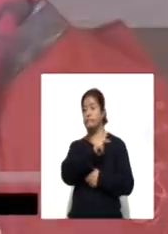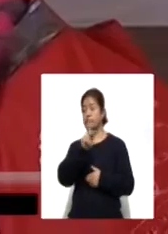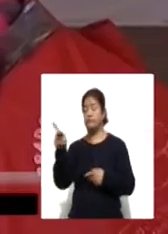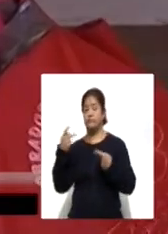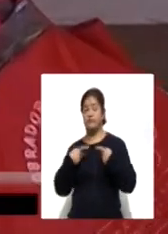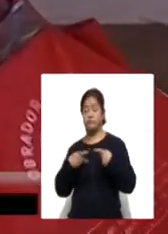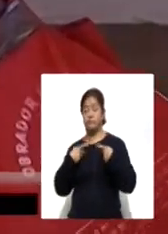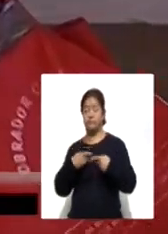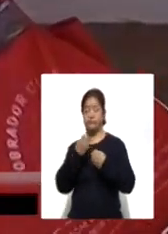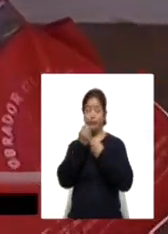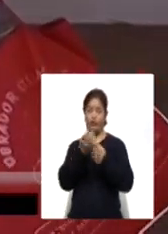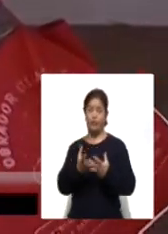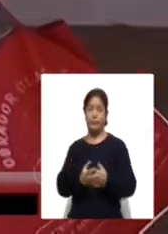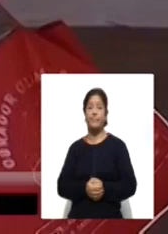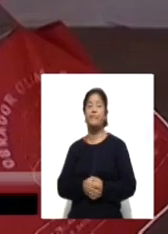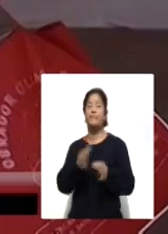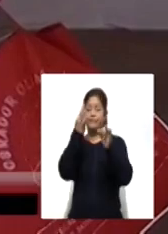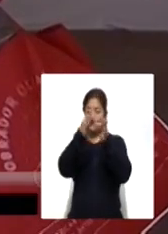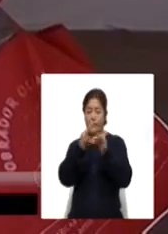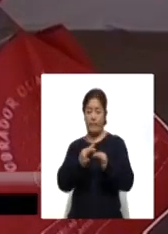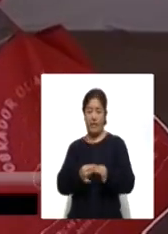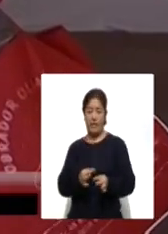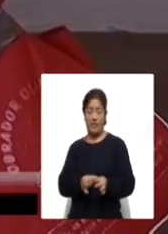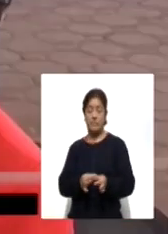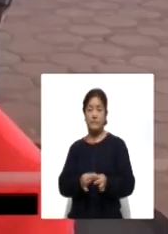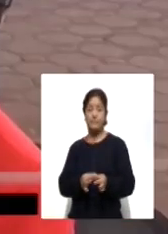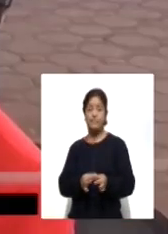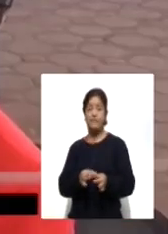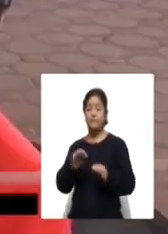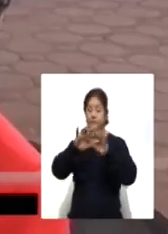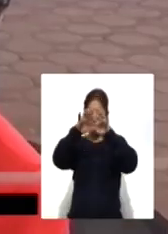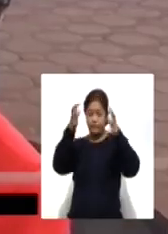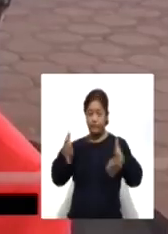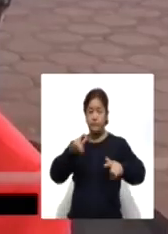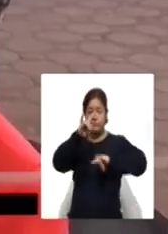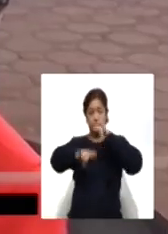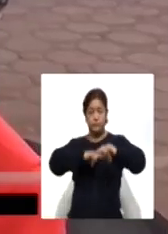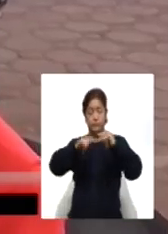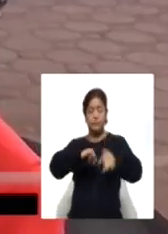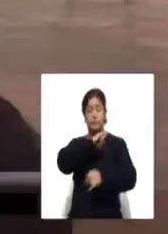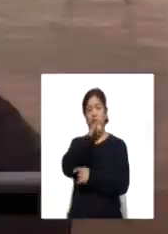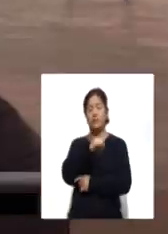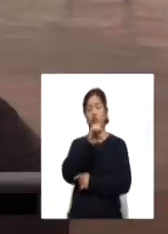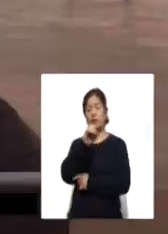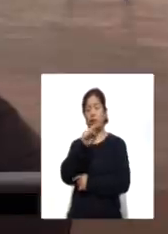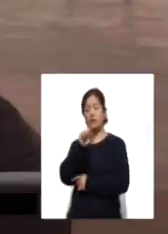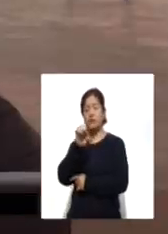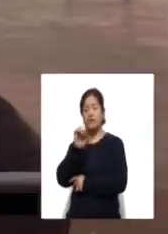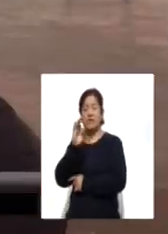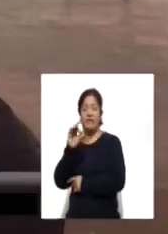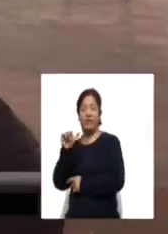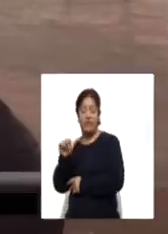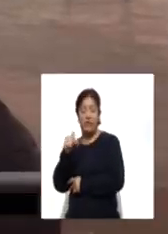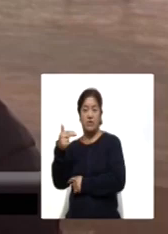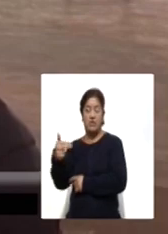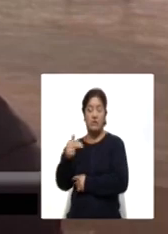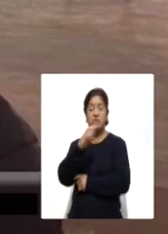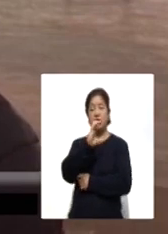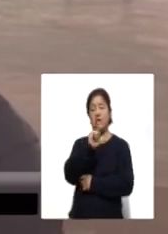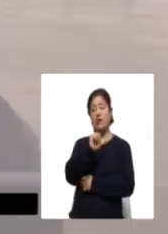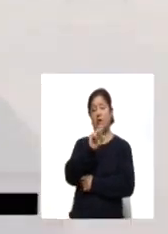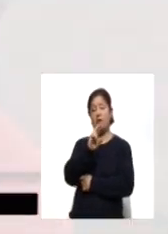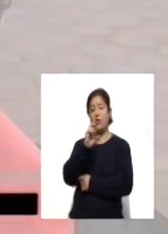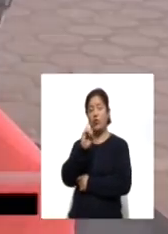pendientes. Bajo un estricto protocolo sanitario en el Domo Blanco del Centro Expositor, Josefa Hernández y Carolina Peña agradecieron el